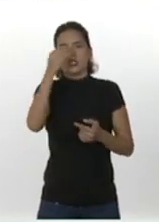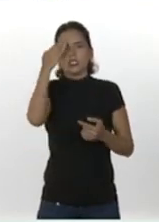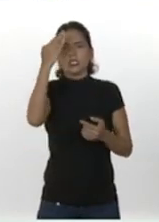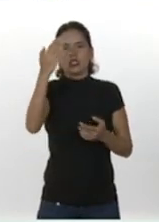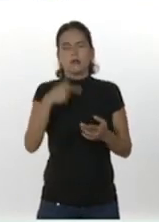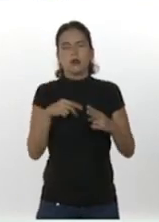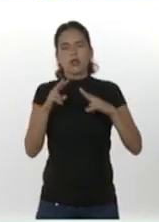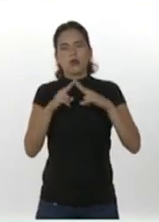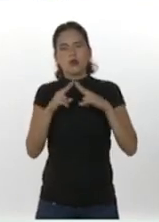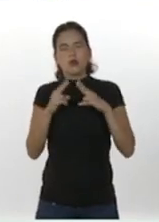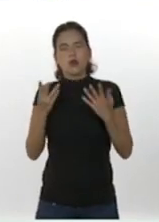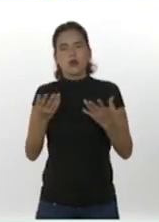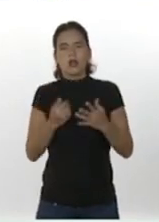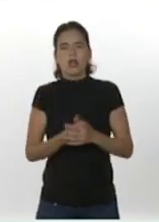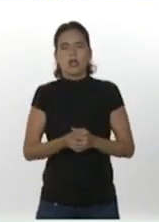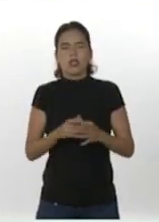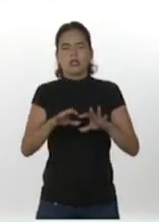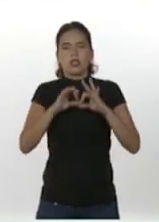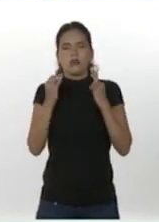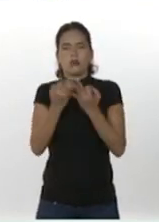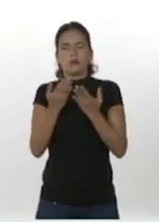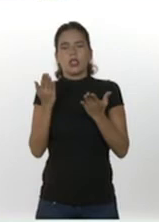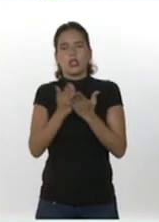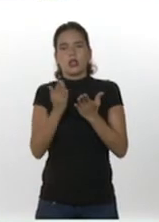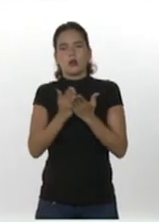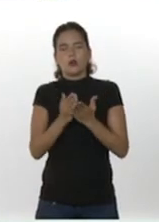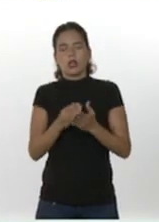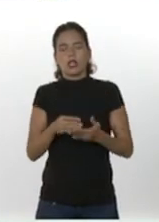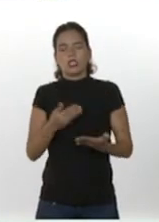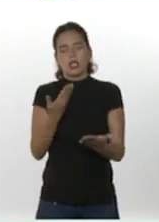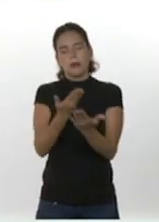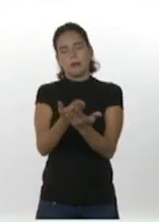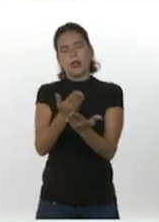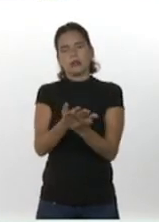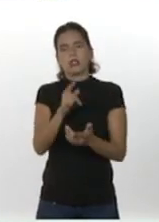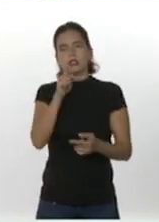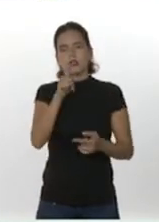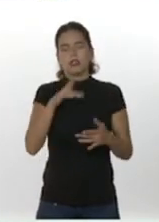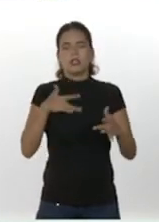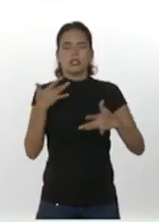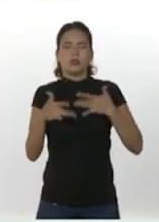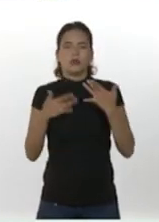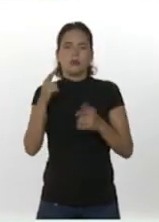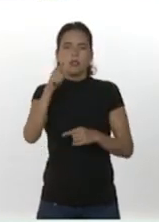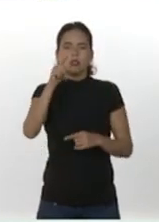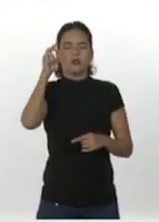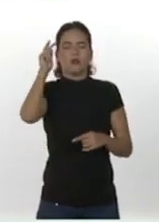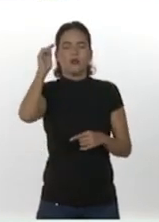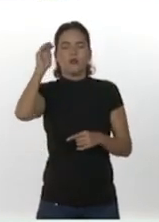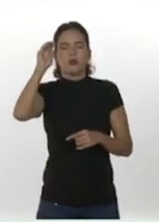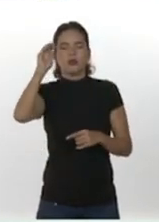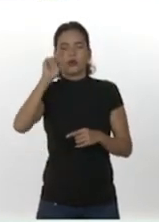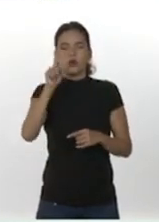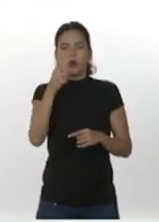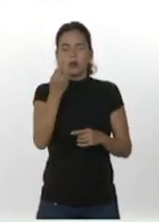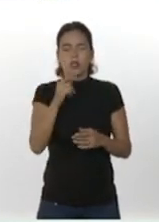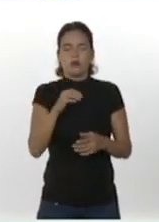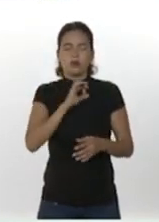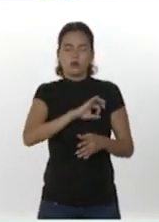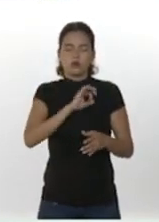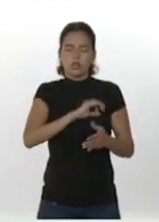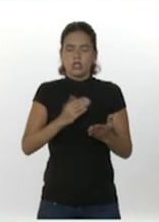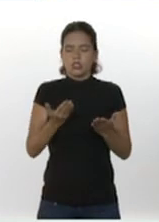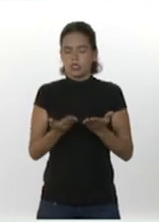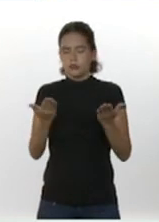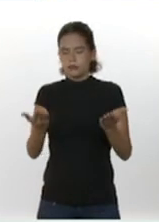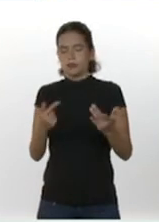él conozca que entre la familia y la escuela se está planteando esta actividad para su futuro. Una vez que hemos socializado este plan